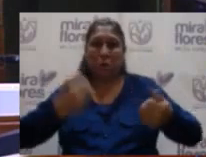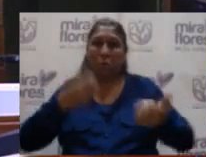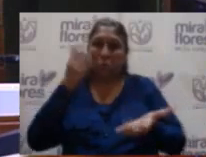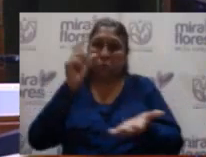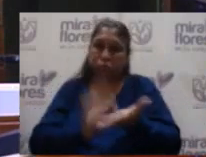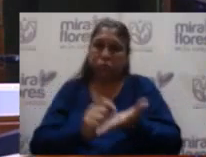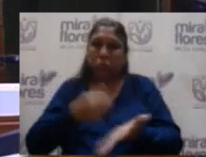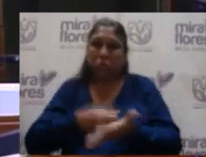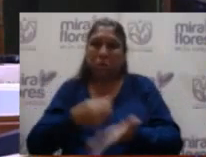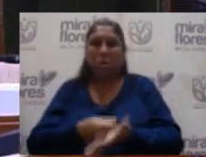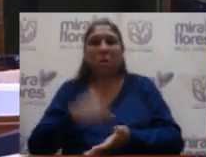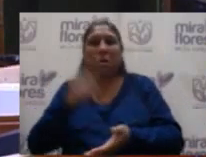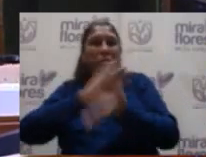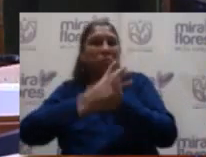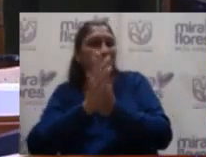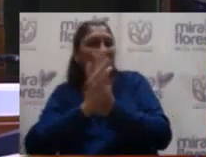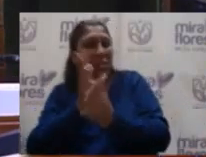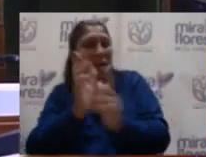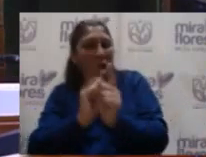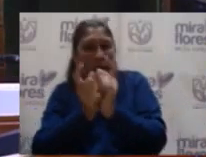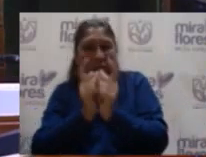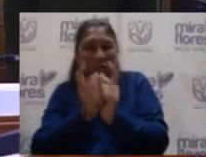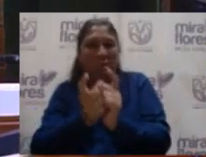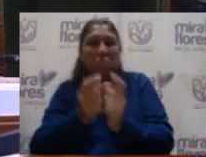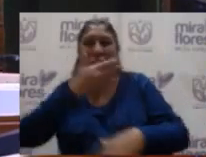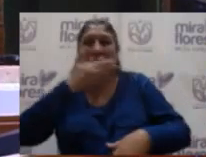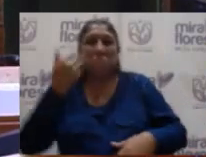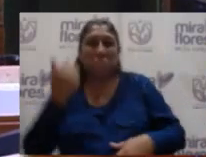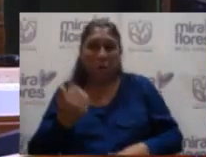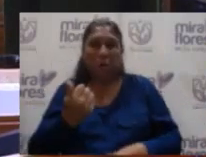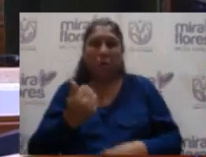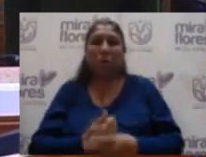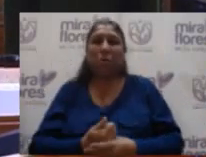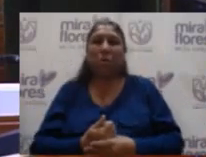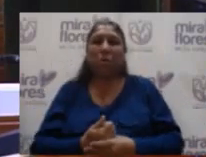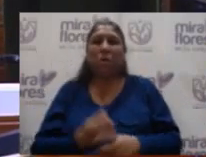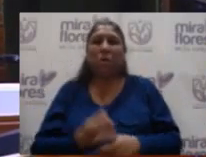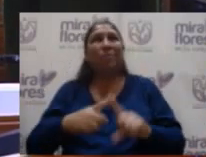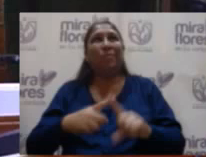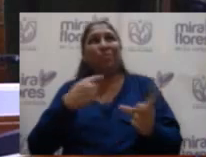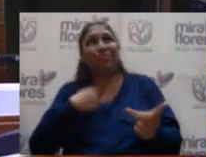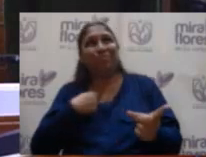de tránsito, reducción de la contaminación, etcétera. Lo que